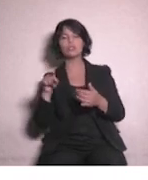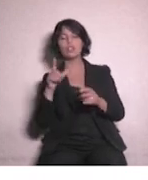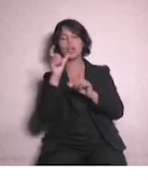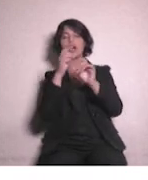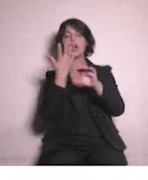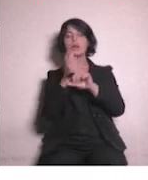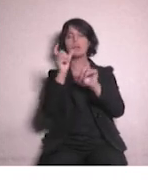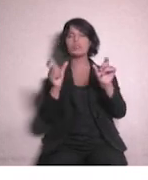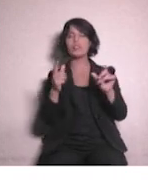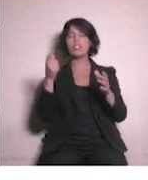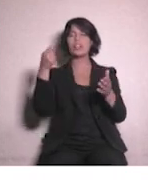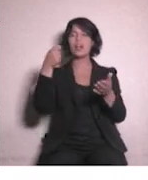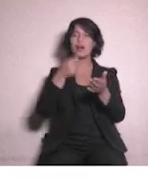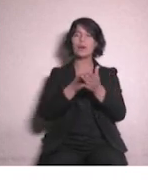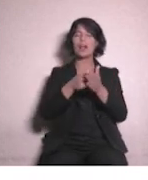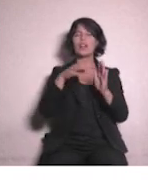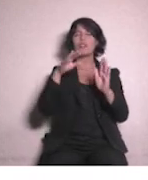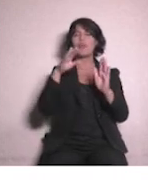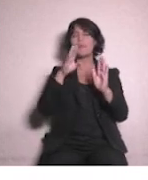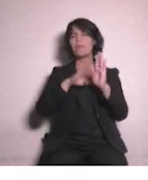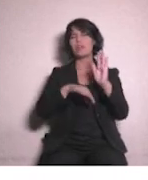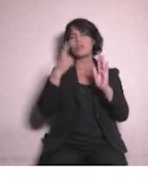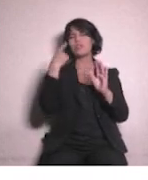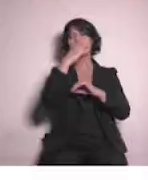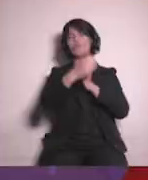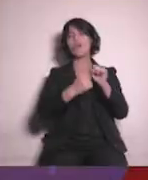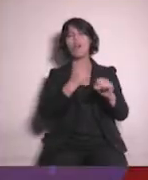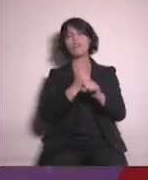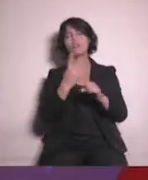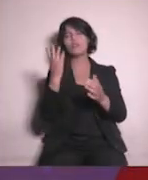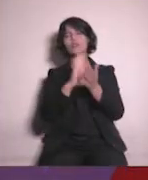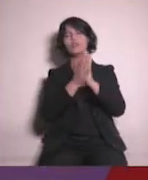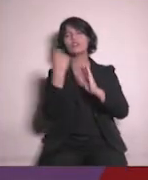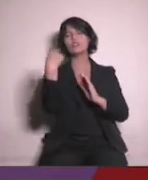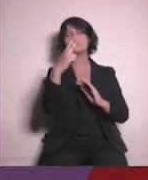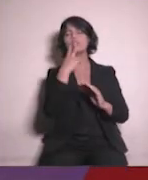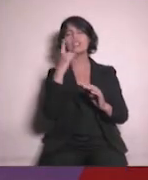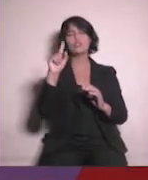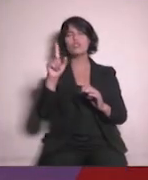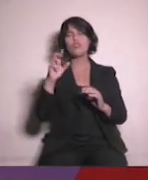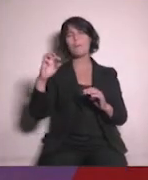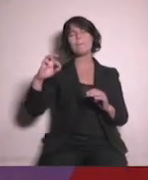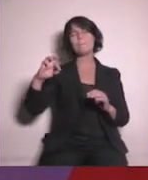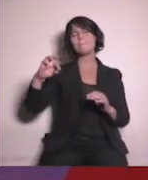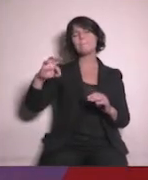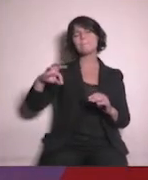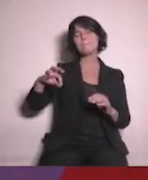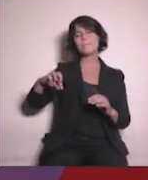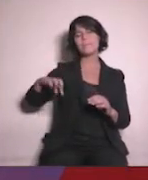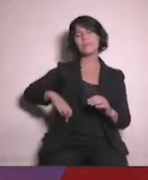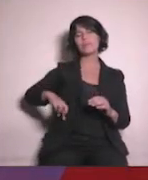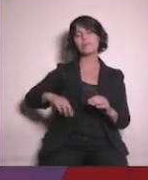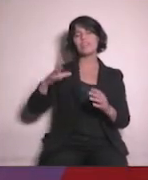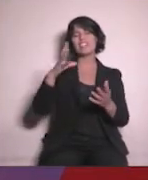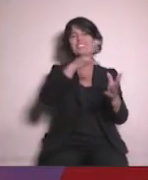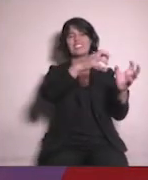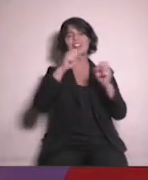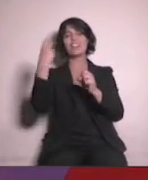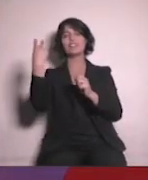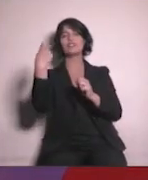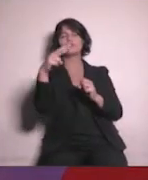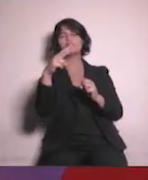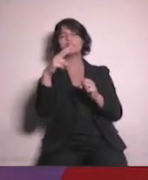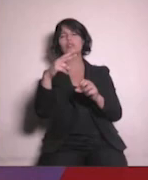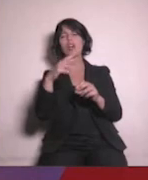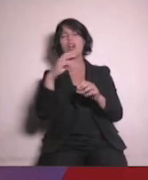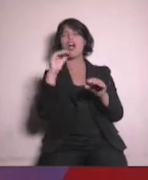cotizado menos de un año durante toda su vida. Eso no es una pensión, es solo el retiro de un ahorro. No podemos hablar de que